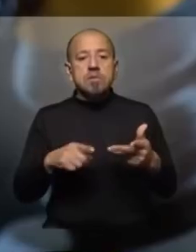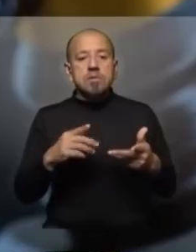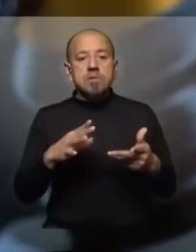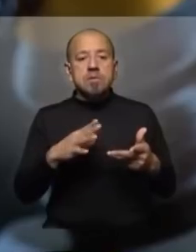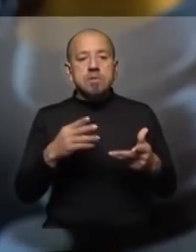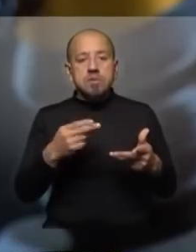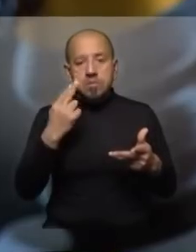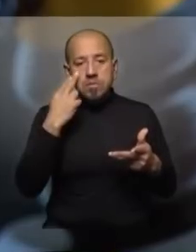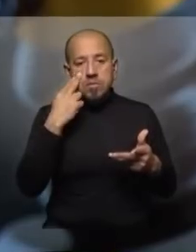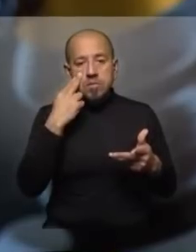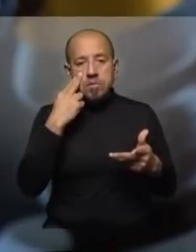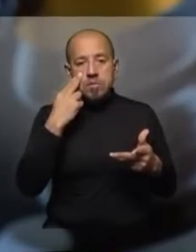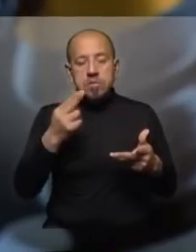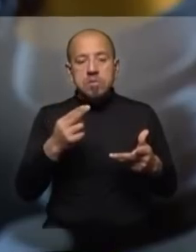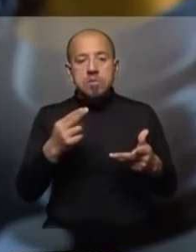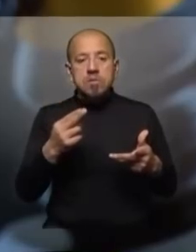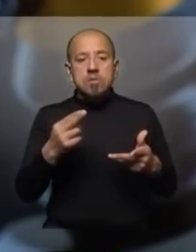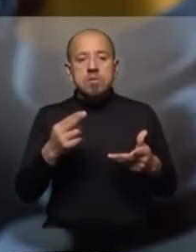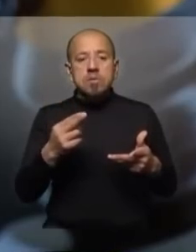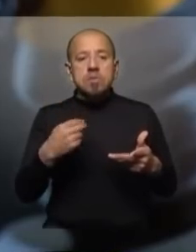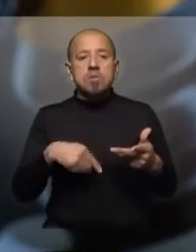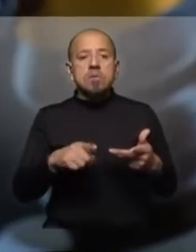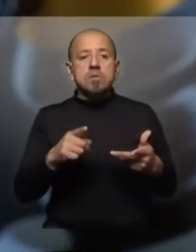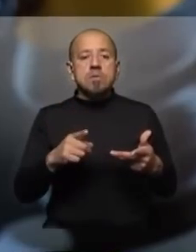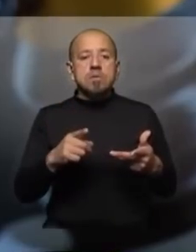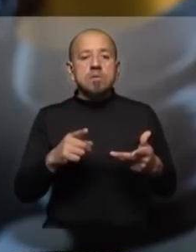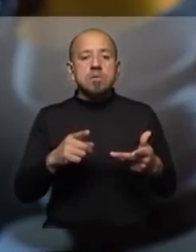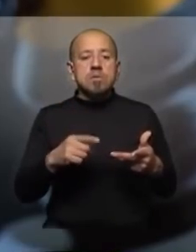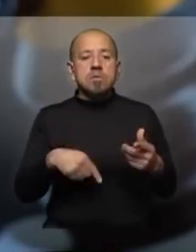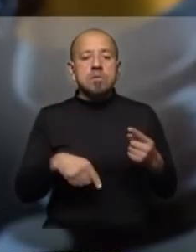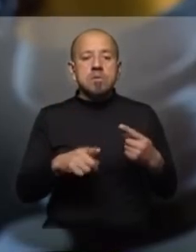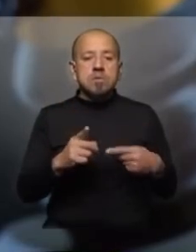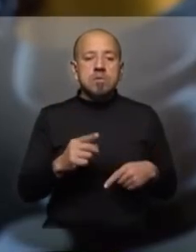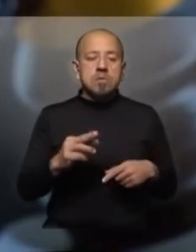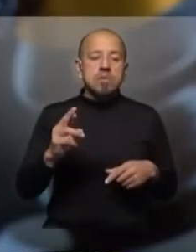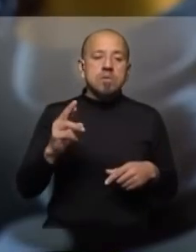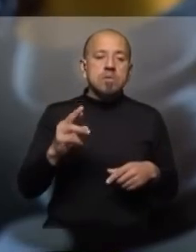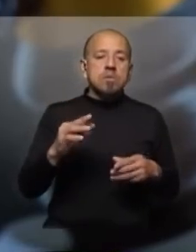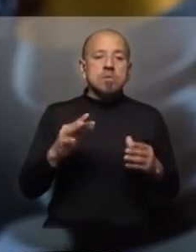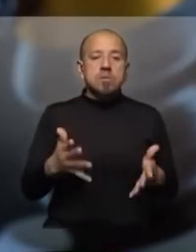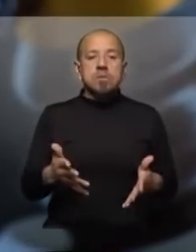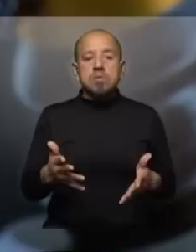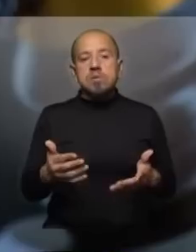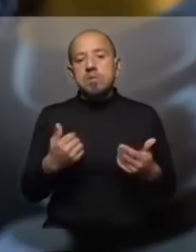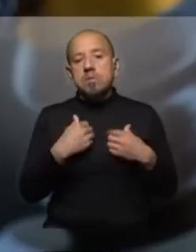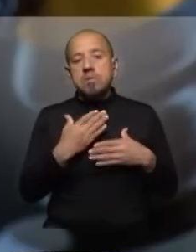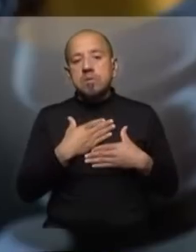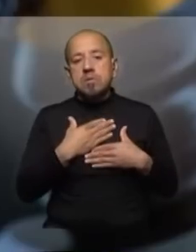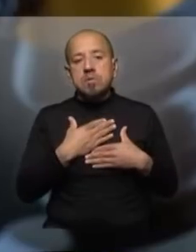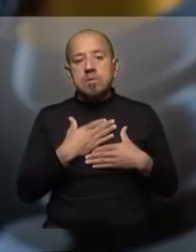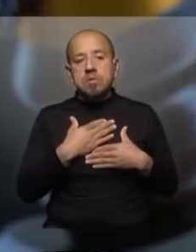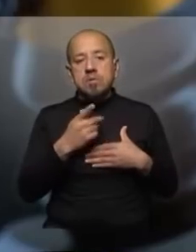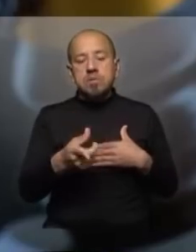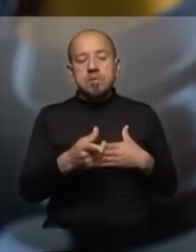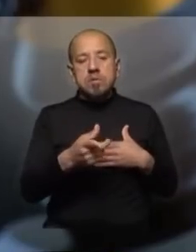problema serio que tenemos que encarar y y lo que nos encontramos como respuesta es Ah no estamos atacando las bocas de pasta